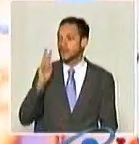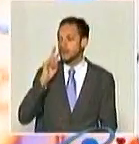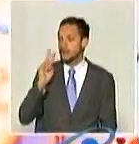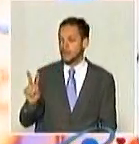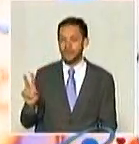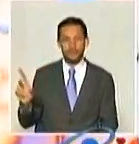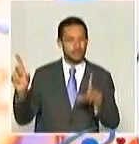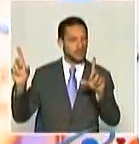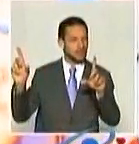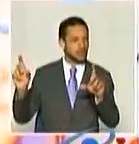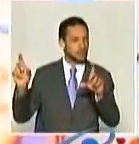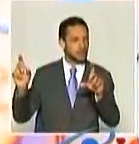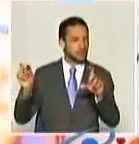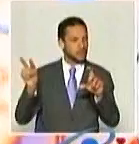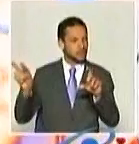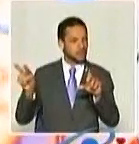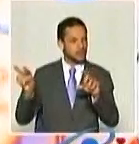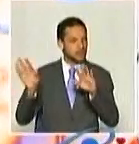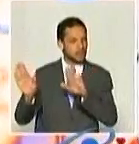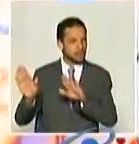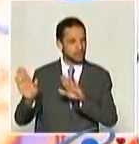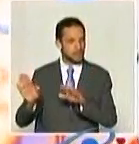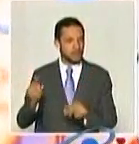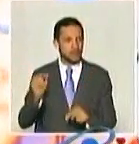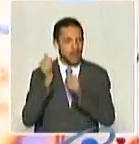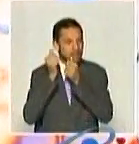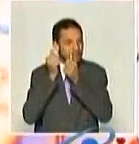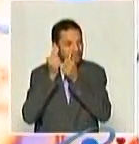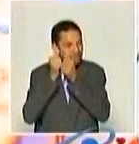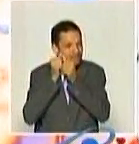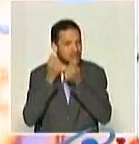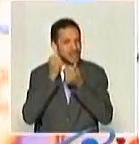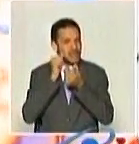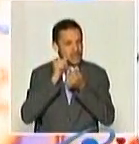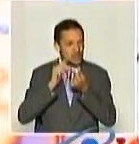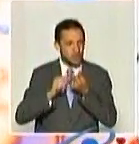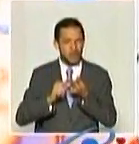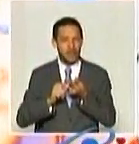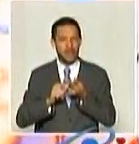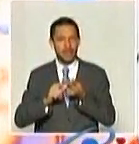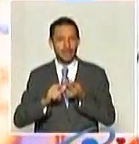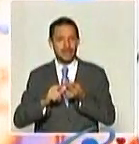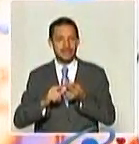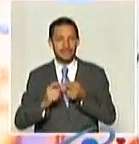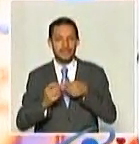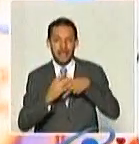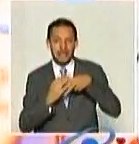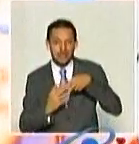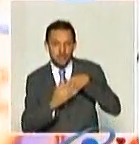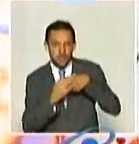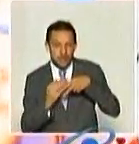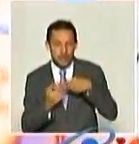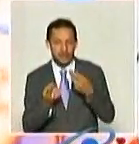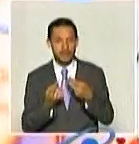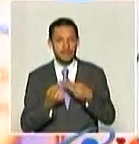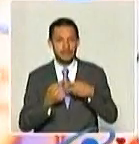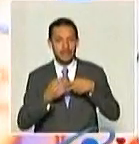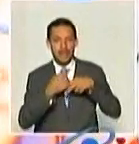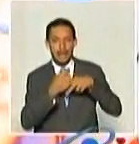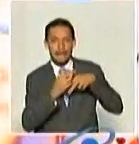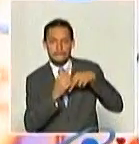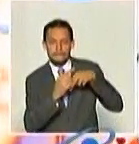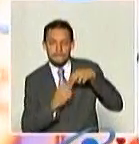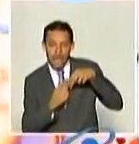imagen acné, manchas, cicatrices, obesidad, celulitis, varices, dolores articulares, úlceras,